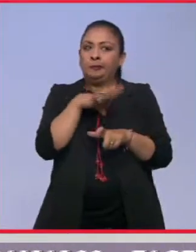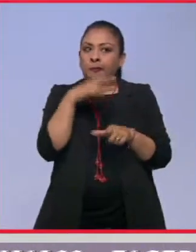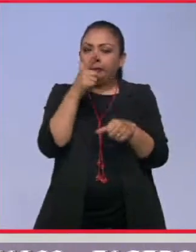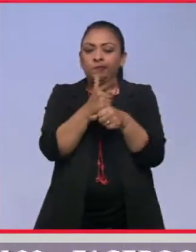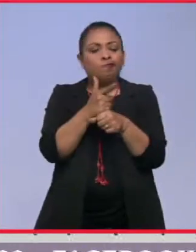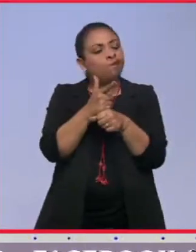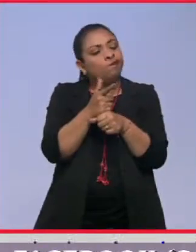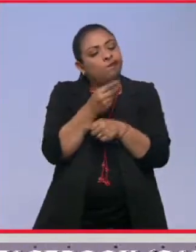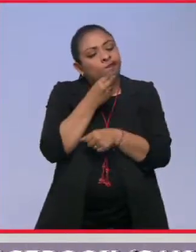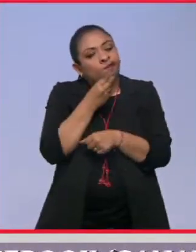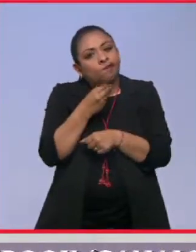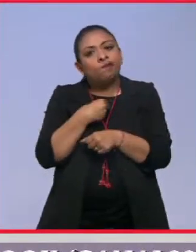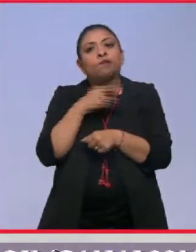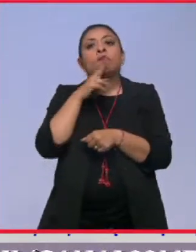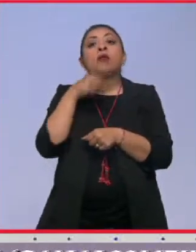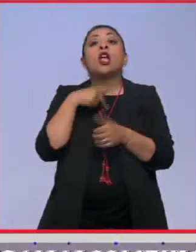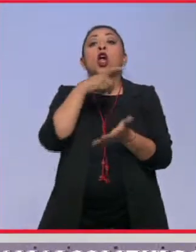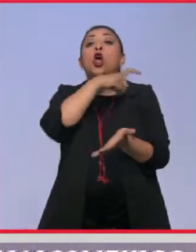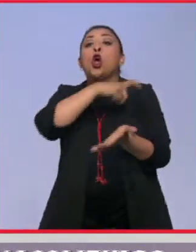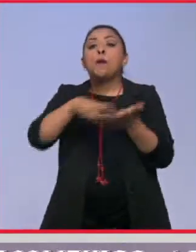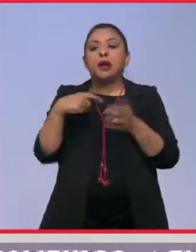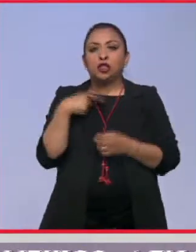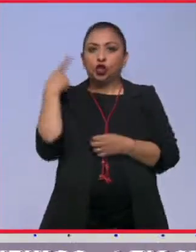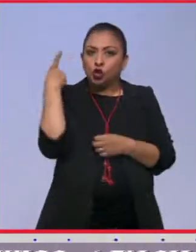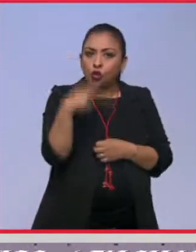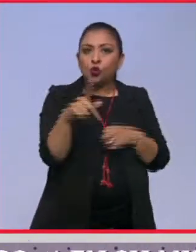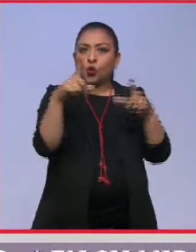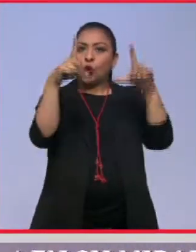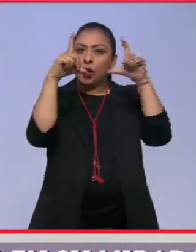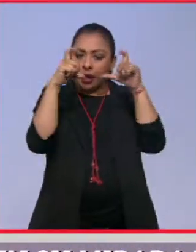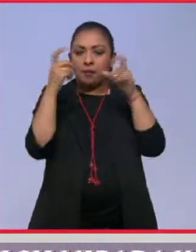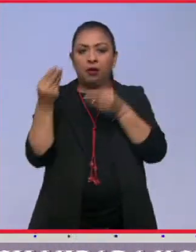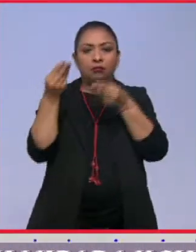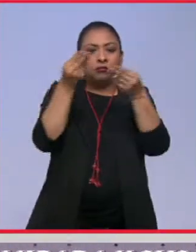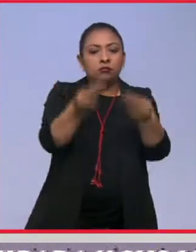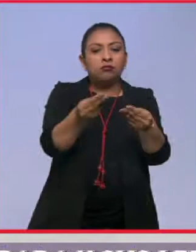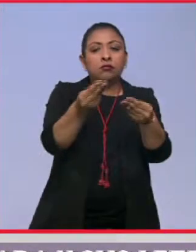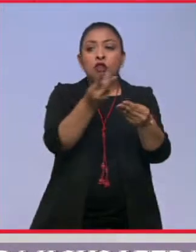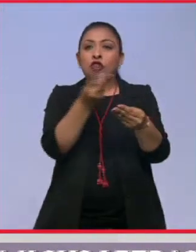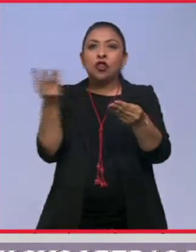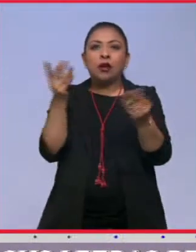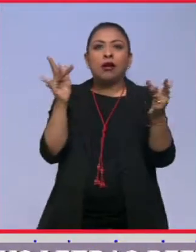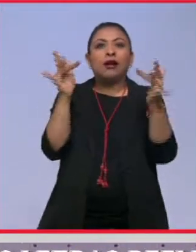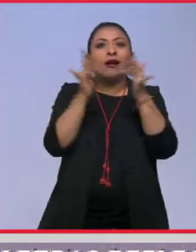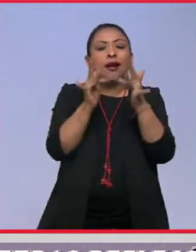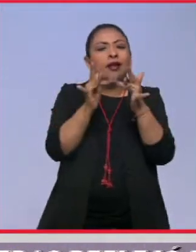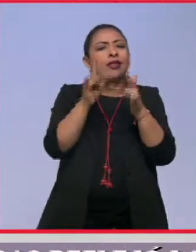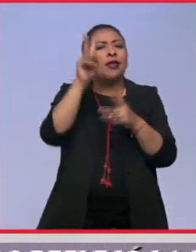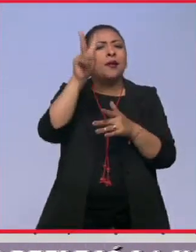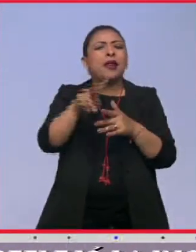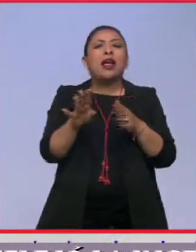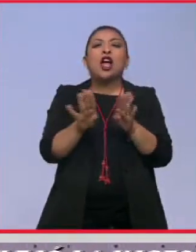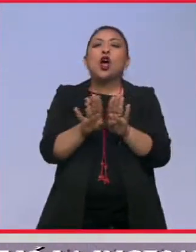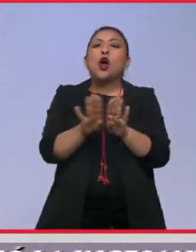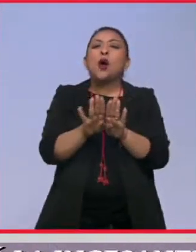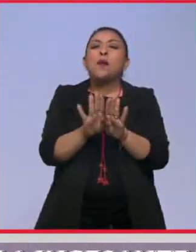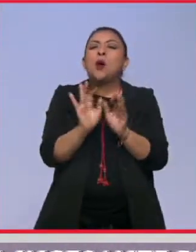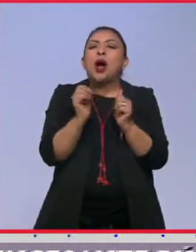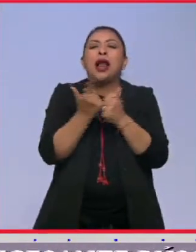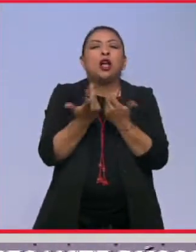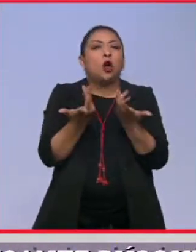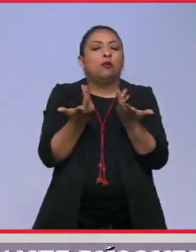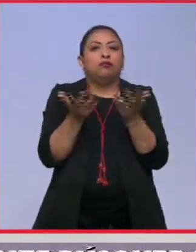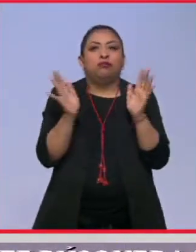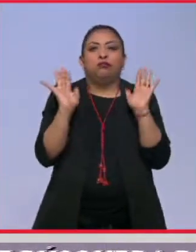eso, y prefirió comprarle una cámara para que él tuviera su propia cámara, y se conectaron dos cosas que son completamente